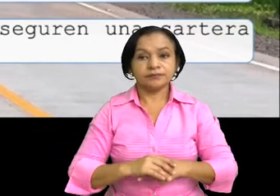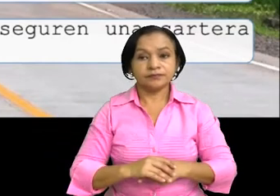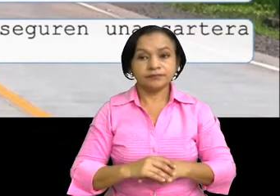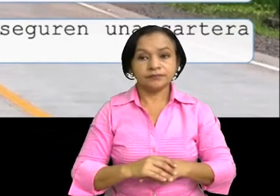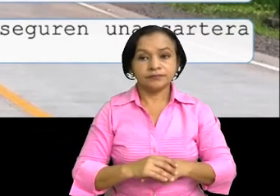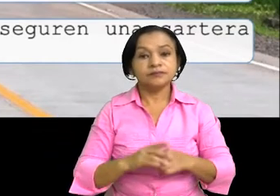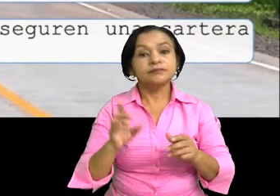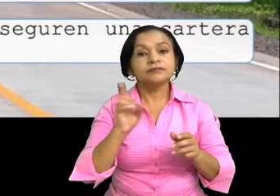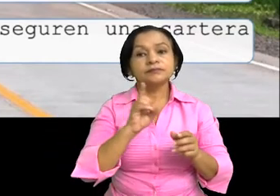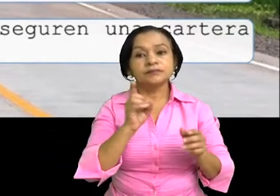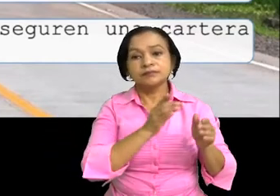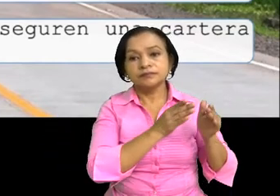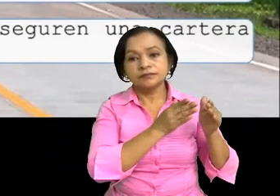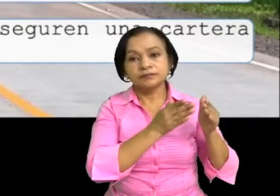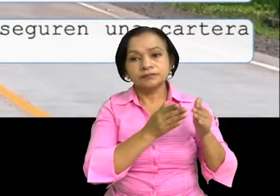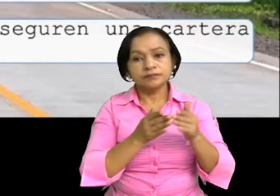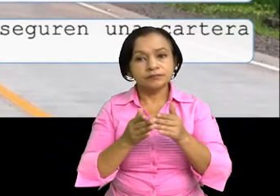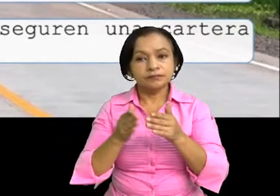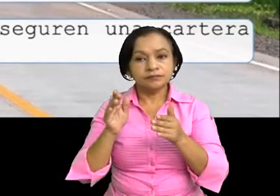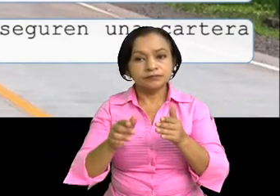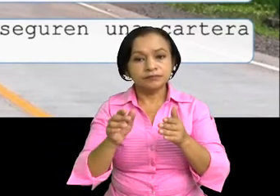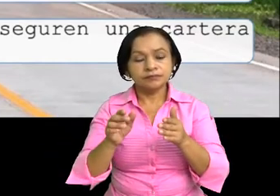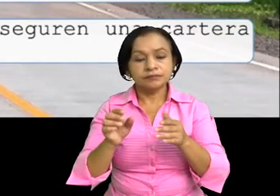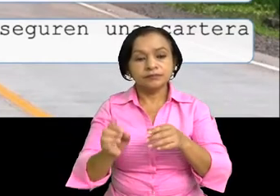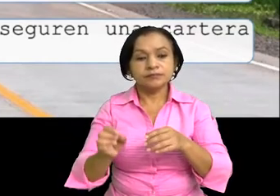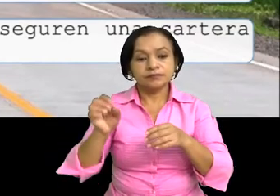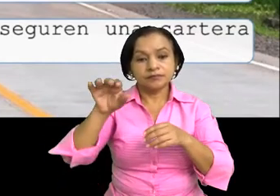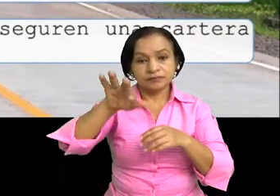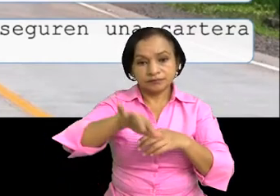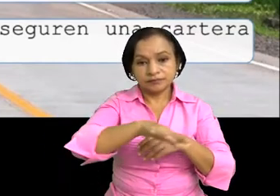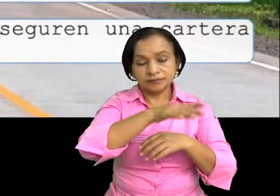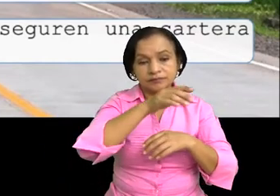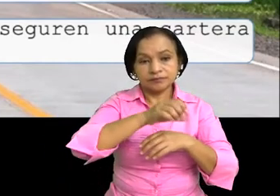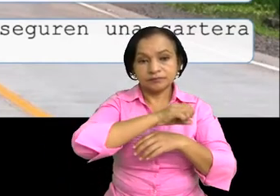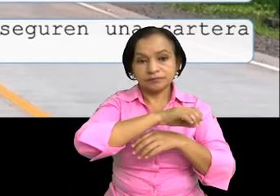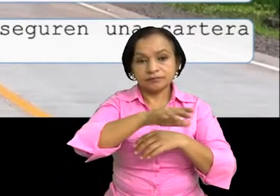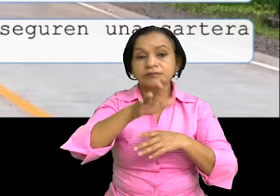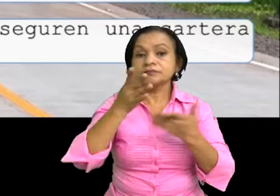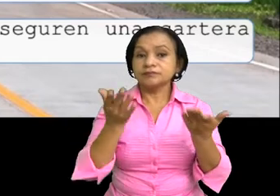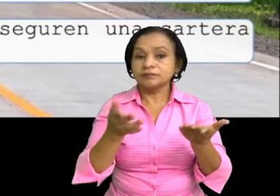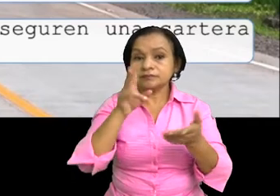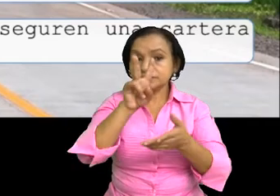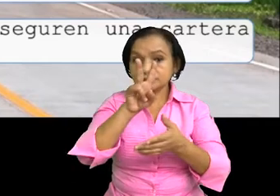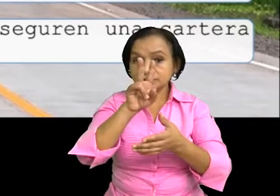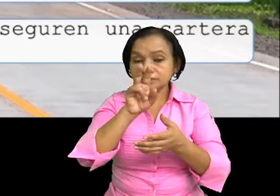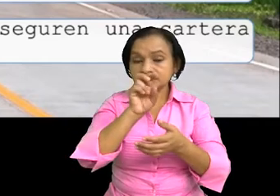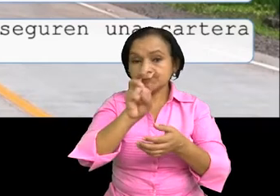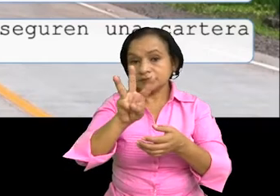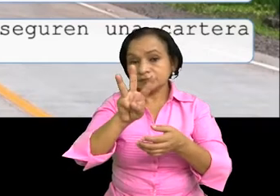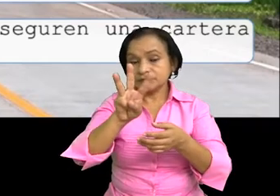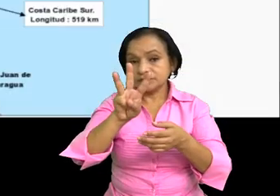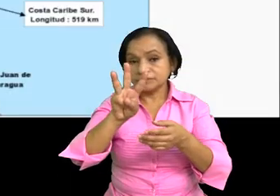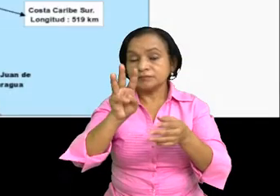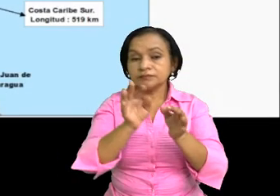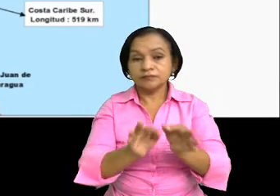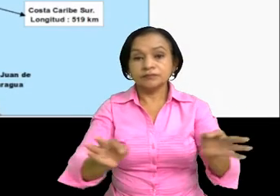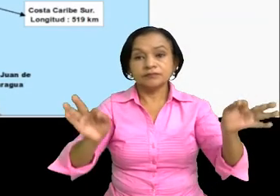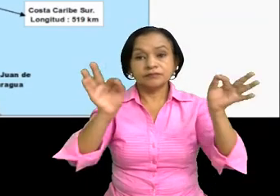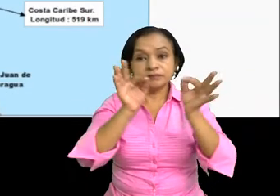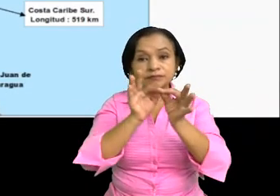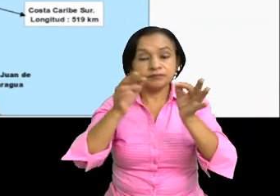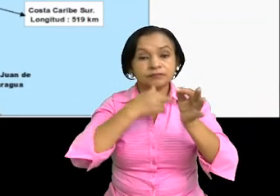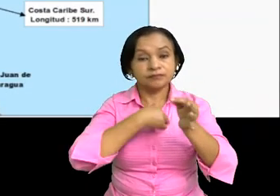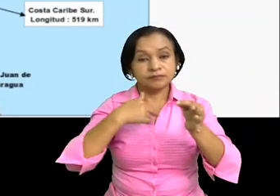sí, sí, hasta llegar al Océano Pacífico. Y hay 3 corredores estratégicos que